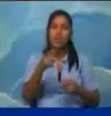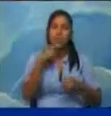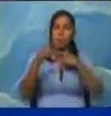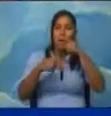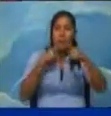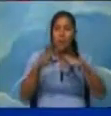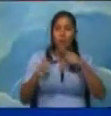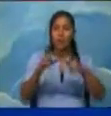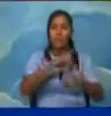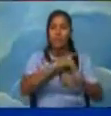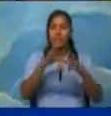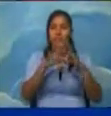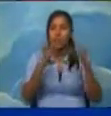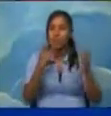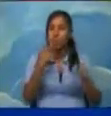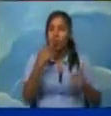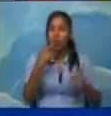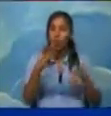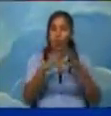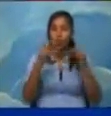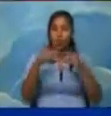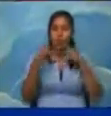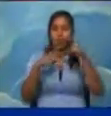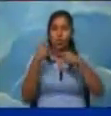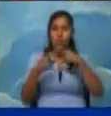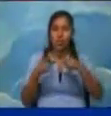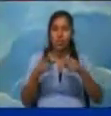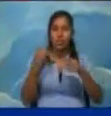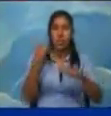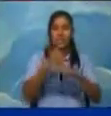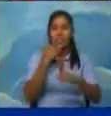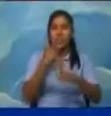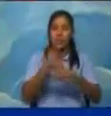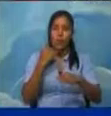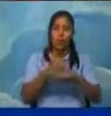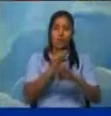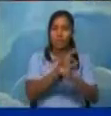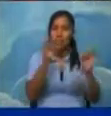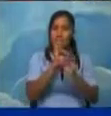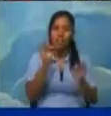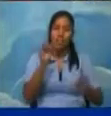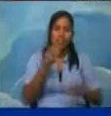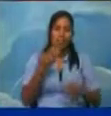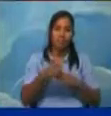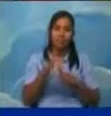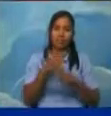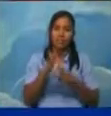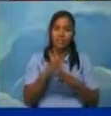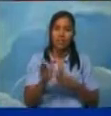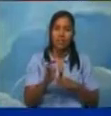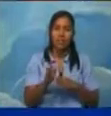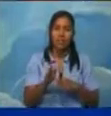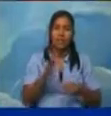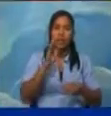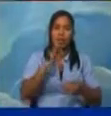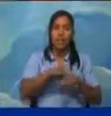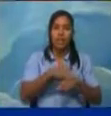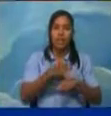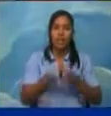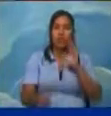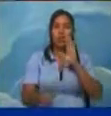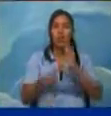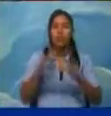marrón, pelo rubio para parecer una americana, de nada te sirven los frasquitos. Lo